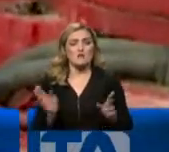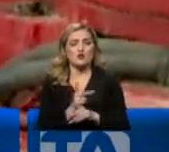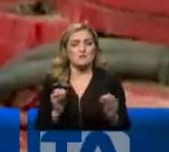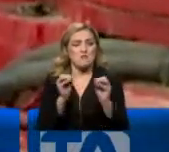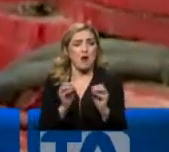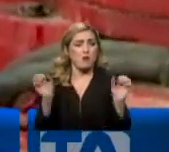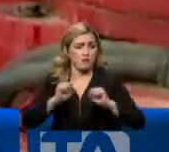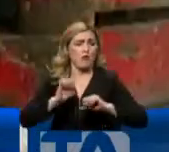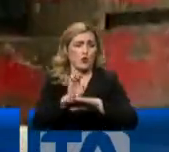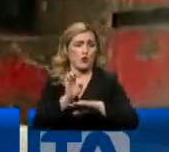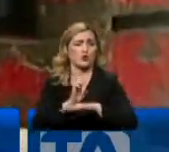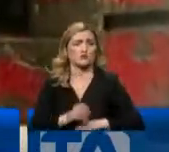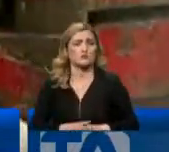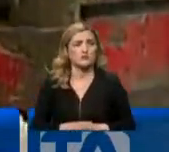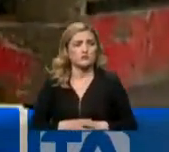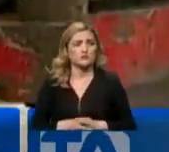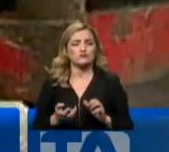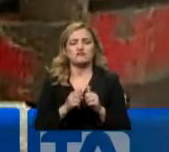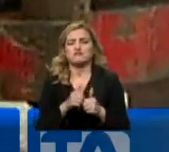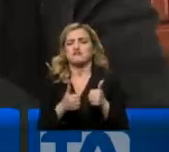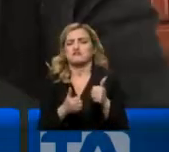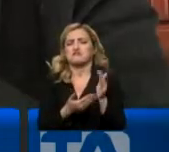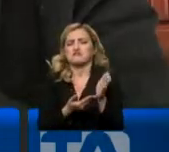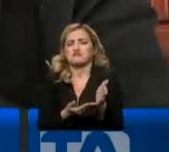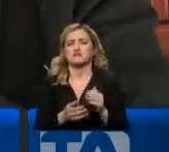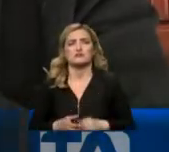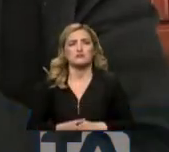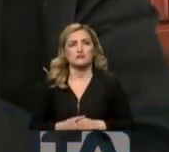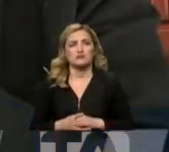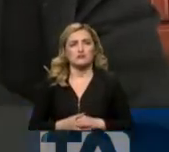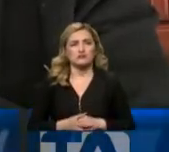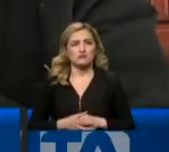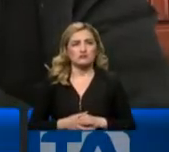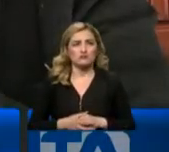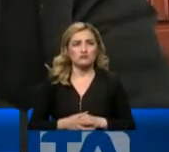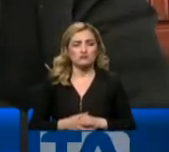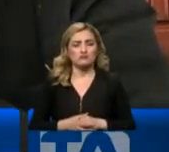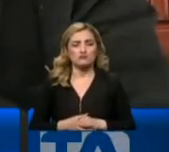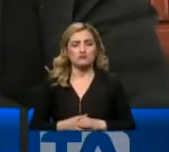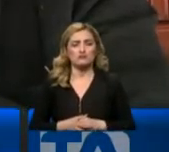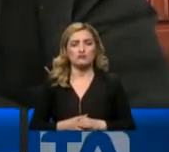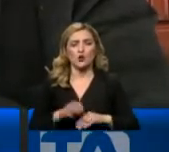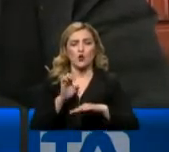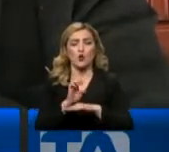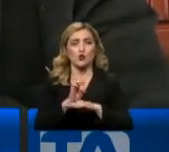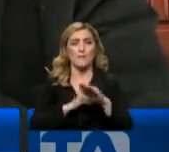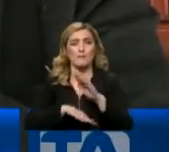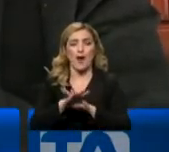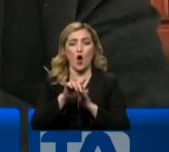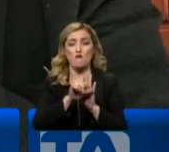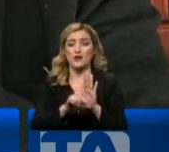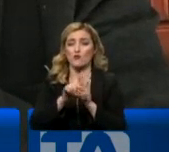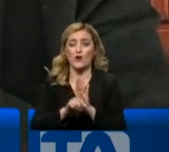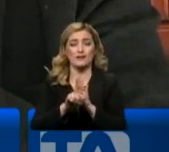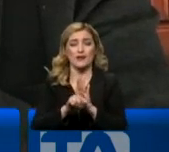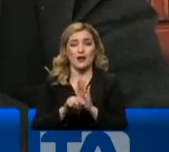más existe. El problema, a su criterio, es el modelo. El Ecuador hoy ha reservado la mayor cantidad de oferta